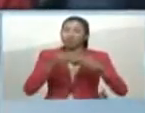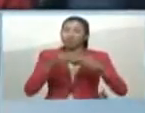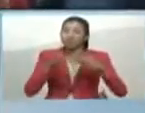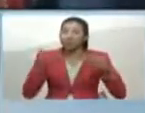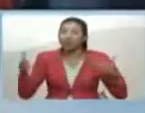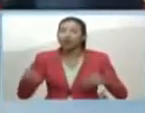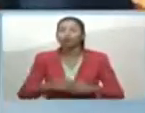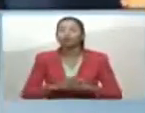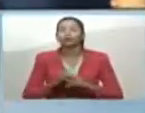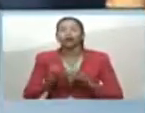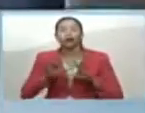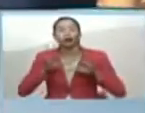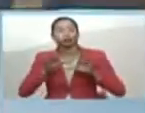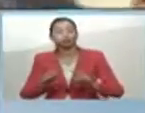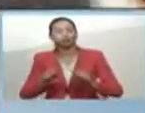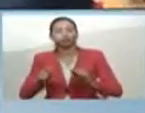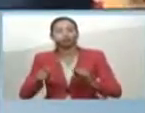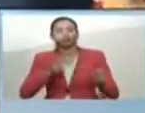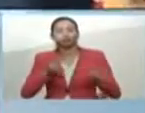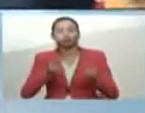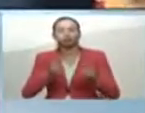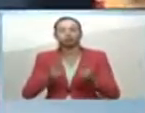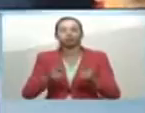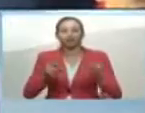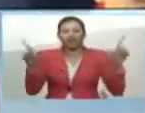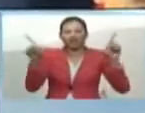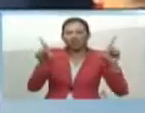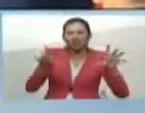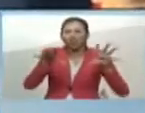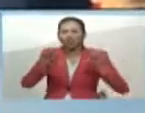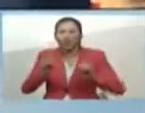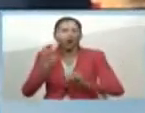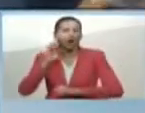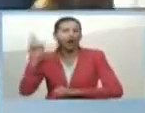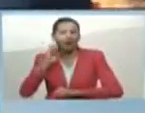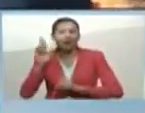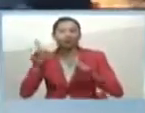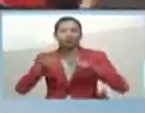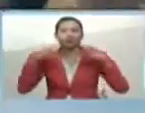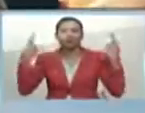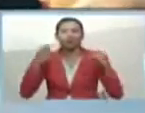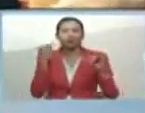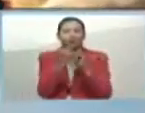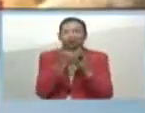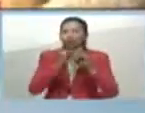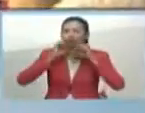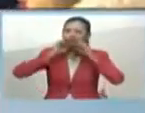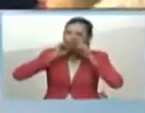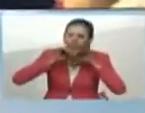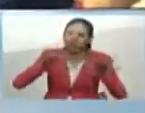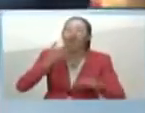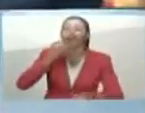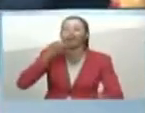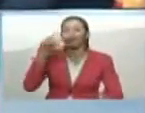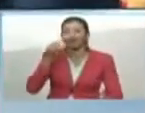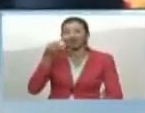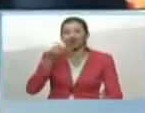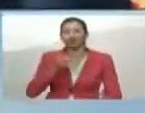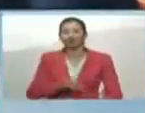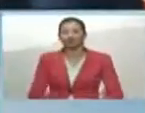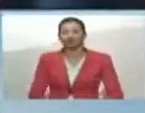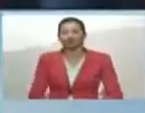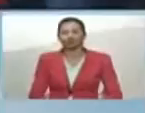recursos tecnológicos y de los medios audiovisuales para hacerle llegar al pueblo la verdad del pueblo.